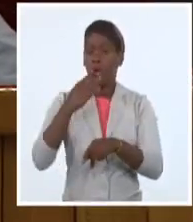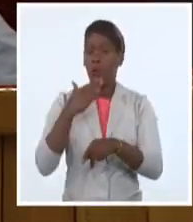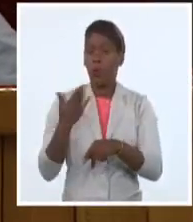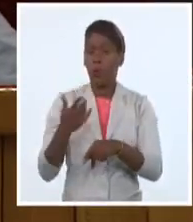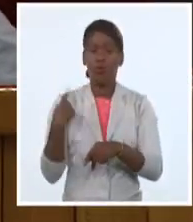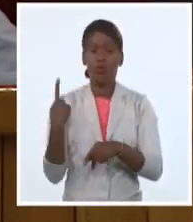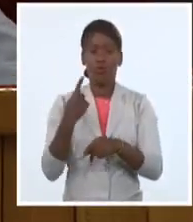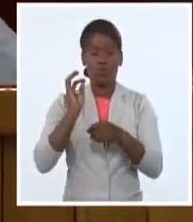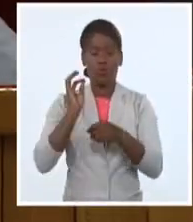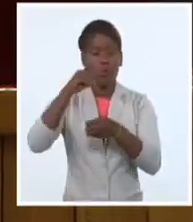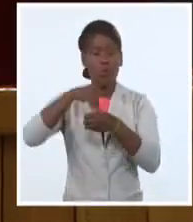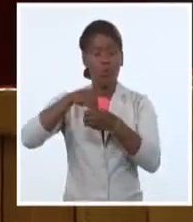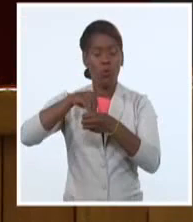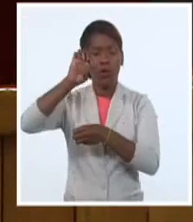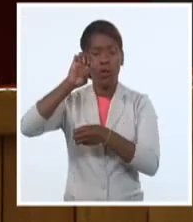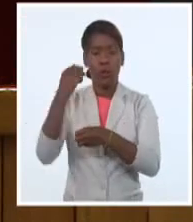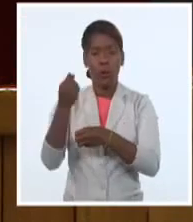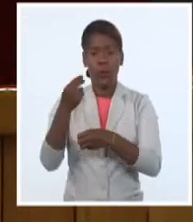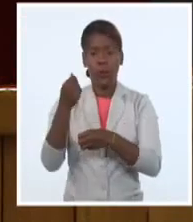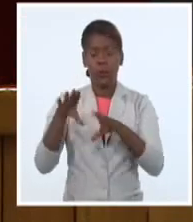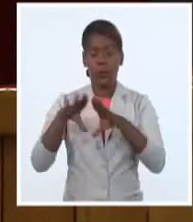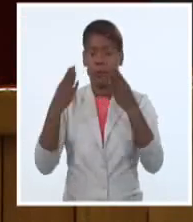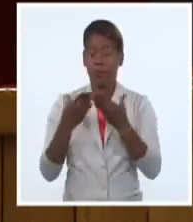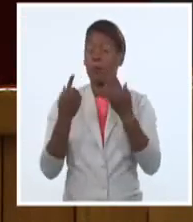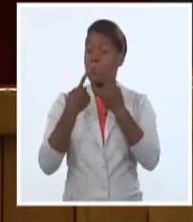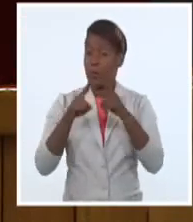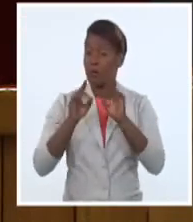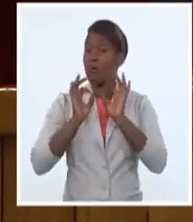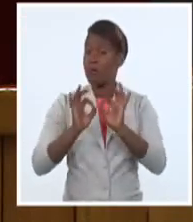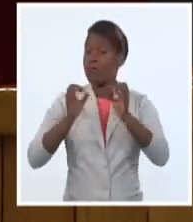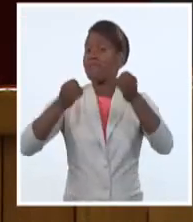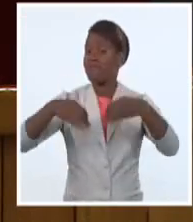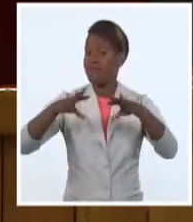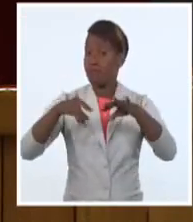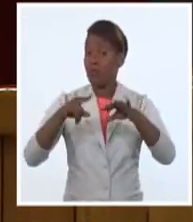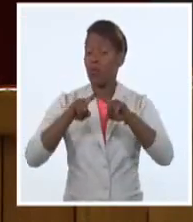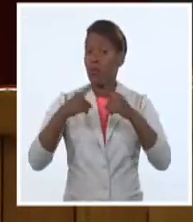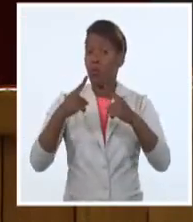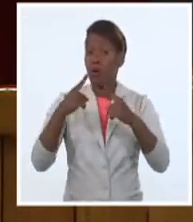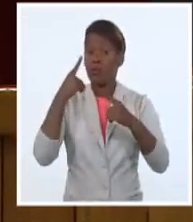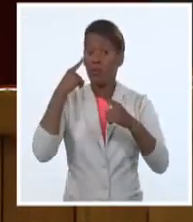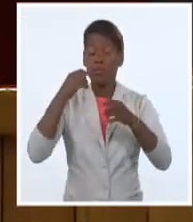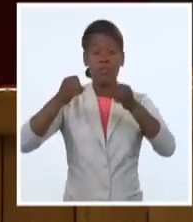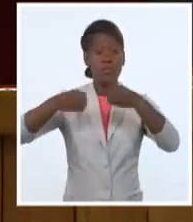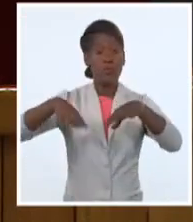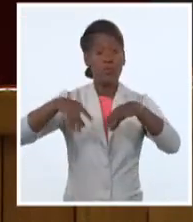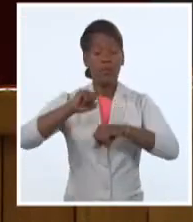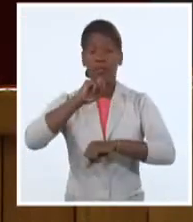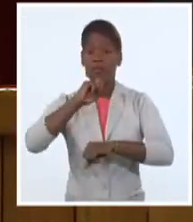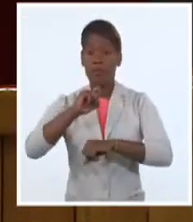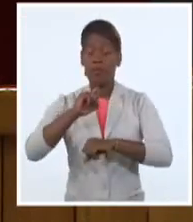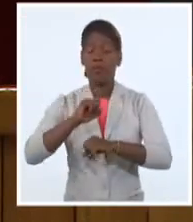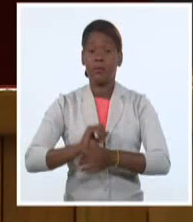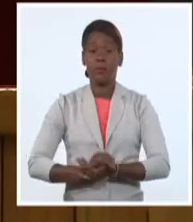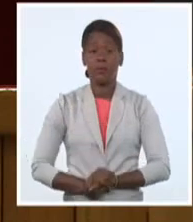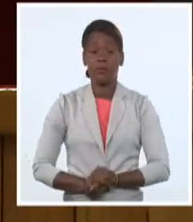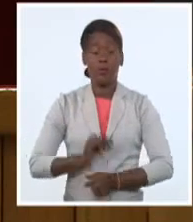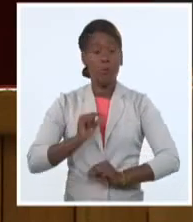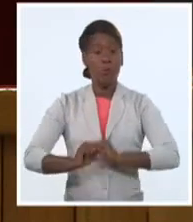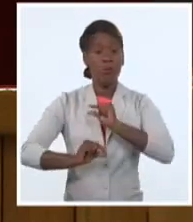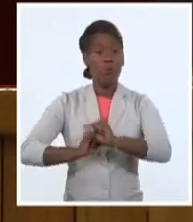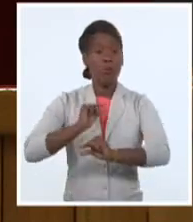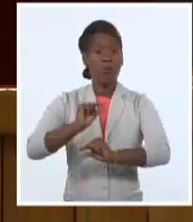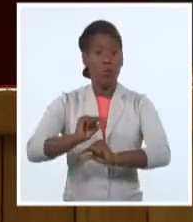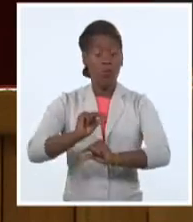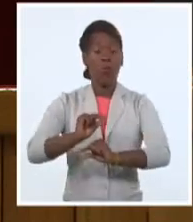mundial, ya desajustada por la prolongada prevalencia de patrones de consumo insostenibles que han ido estrechando cada vez más las